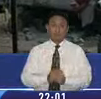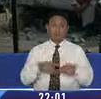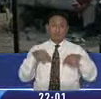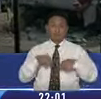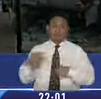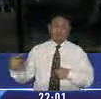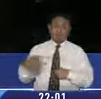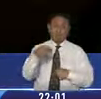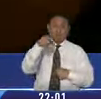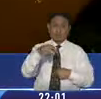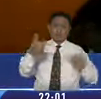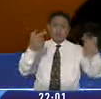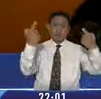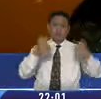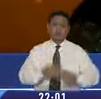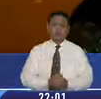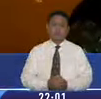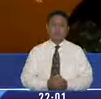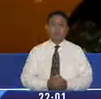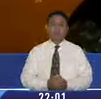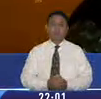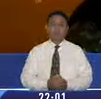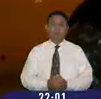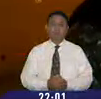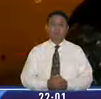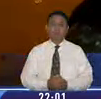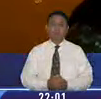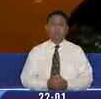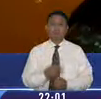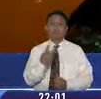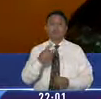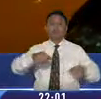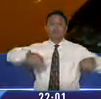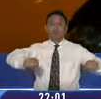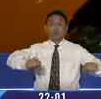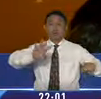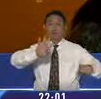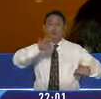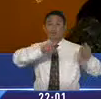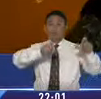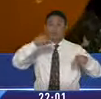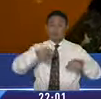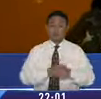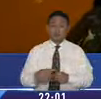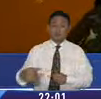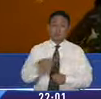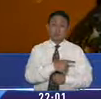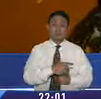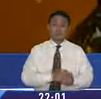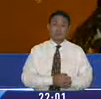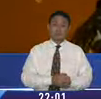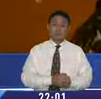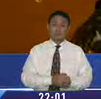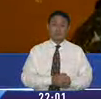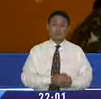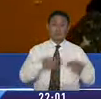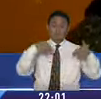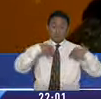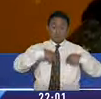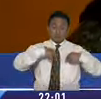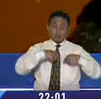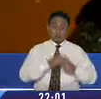Dos motos con cuatro atacantes proceden a victimar desde este punto, unos 200 metros hacia